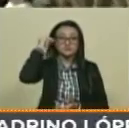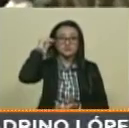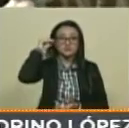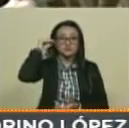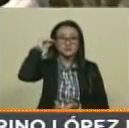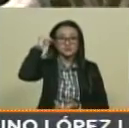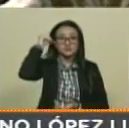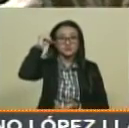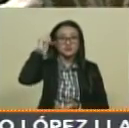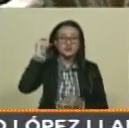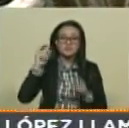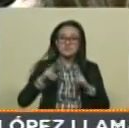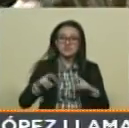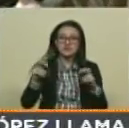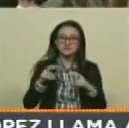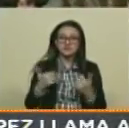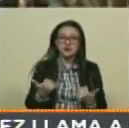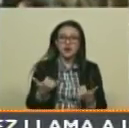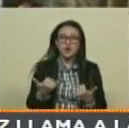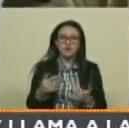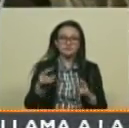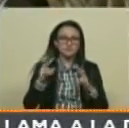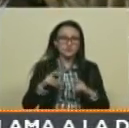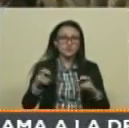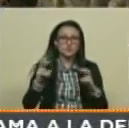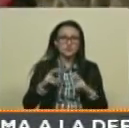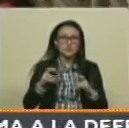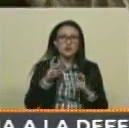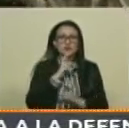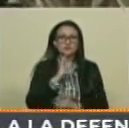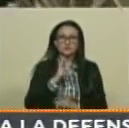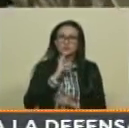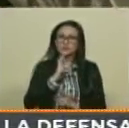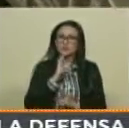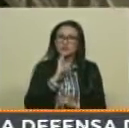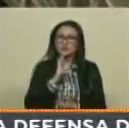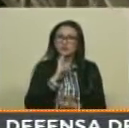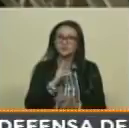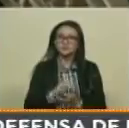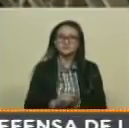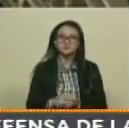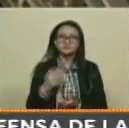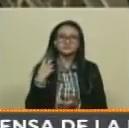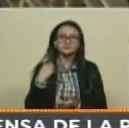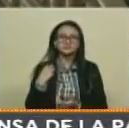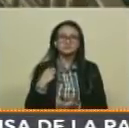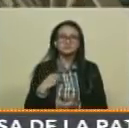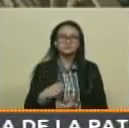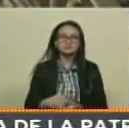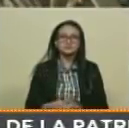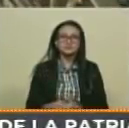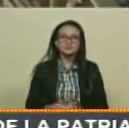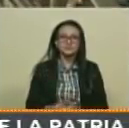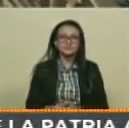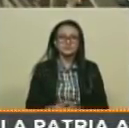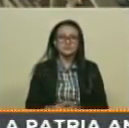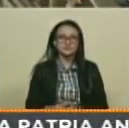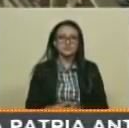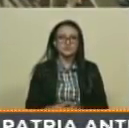manera progresiva hemos ido detallando los resultados. Quiero destacar que